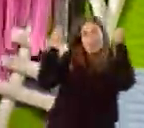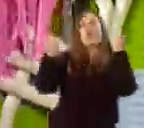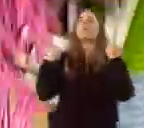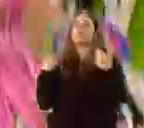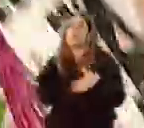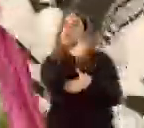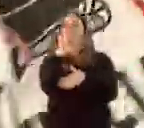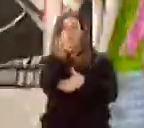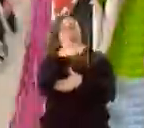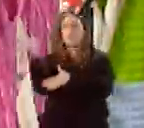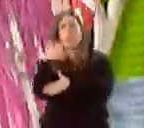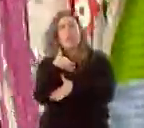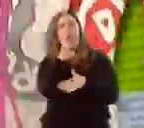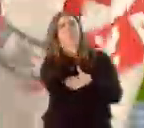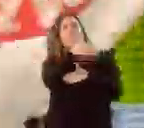salen